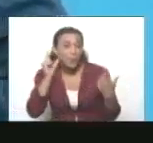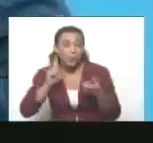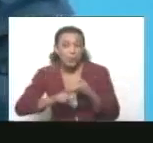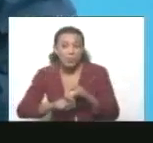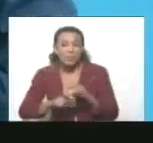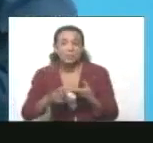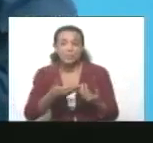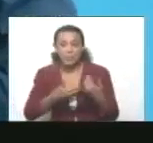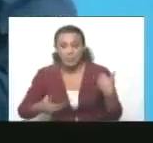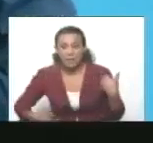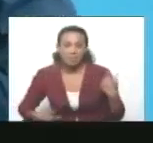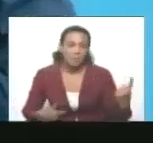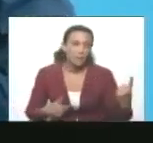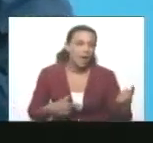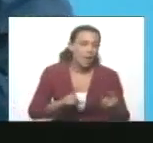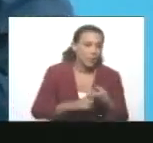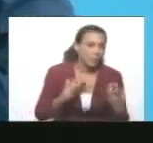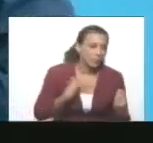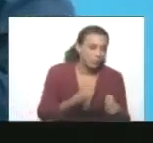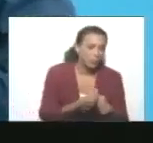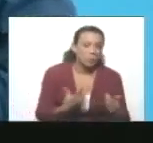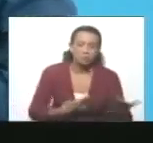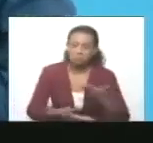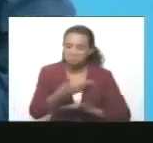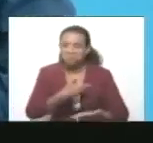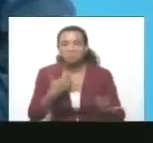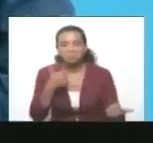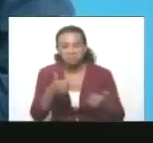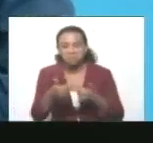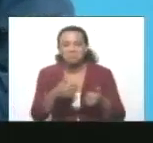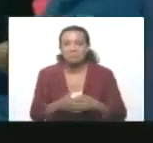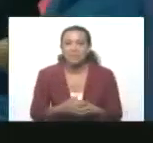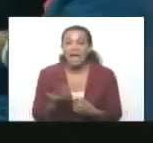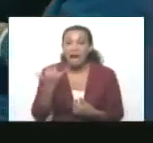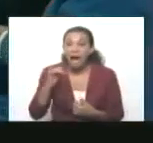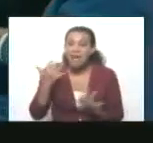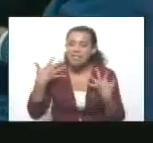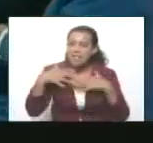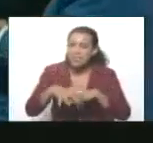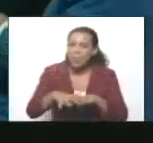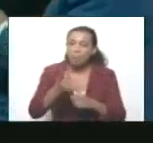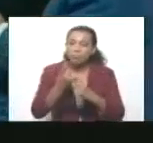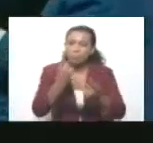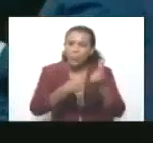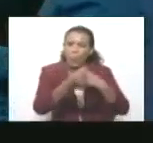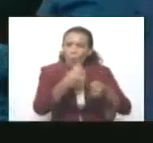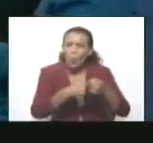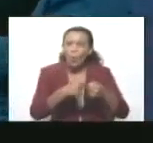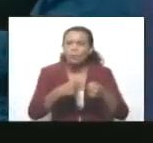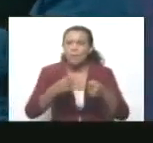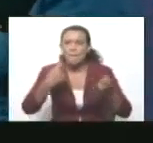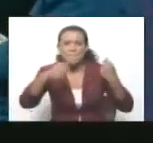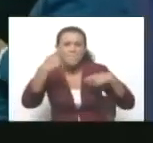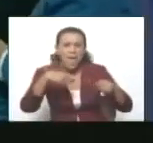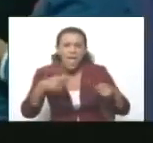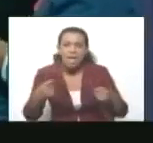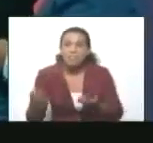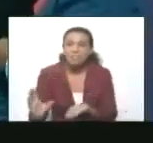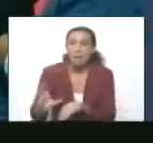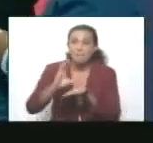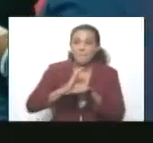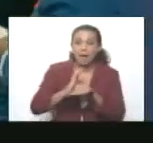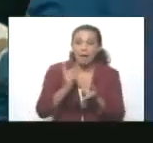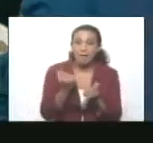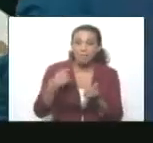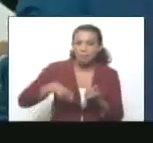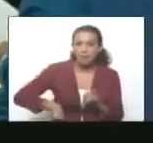sigamos avanzando. Podemos hacer mucho más en la integración económica, en las importaciones, las exportaciones, la inversión turca.